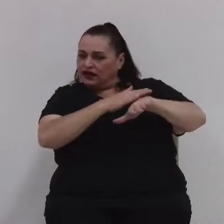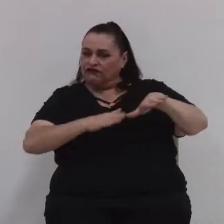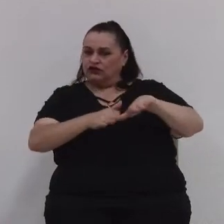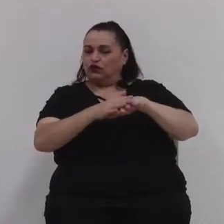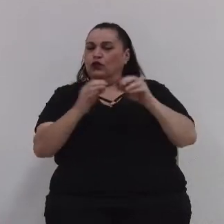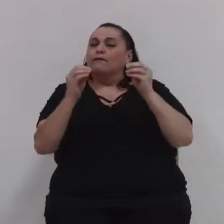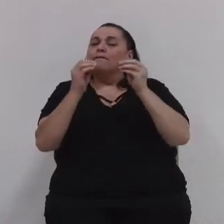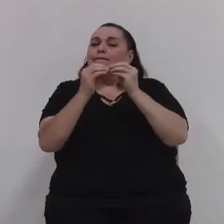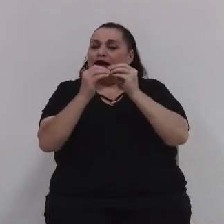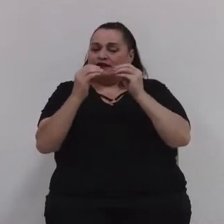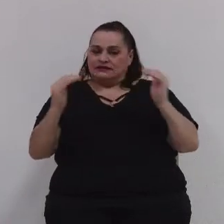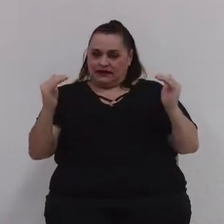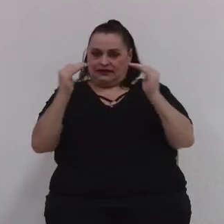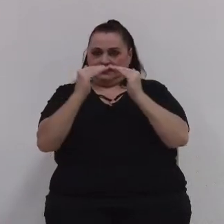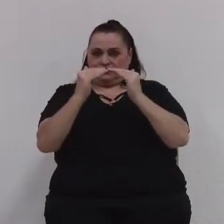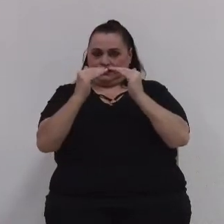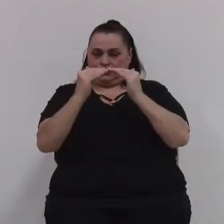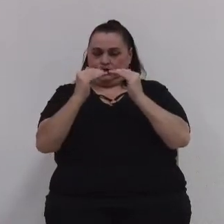más equitativa,